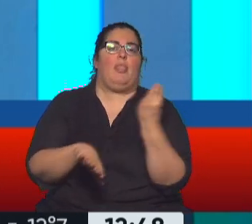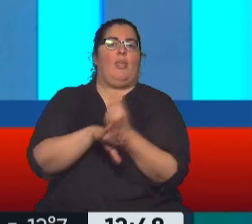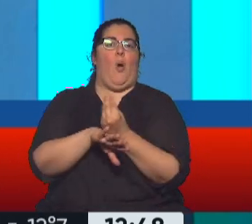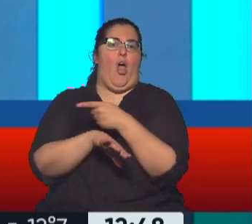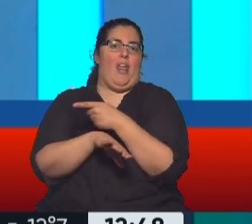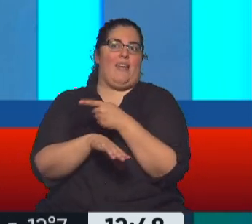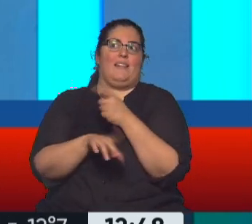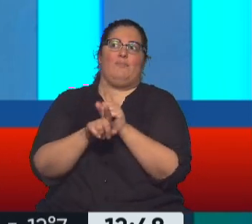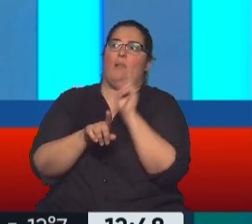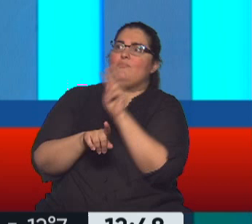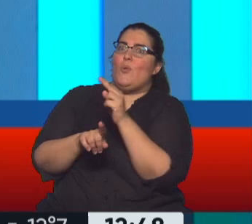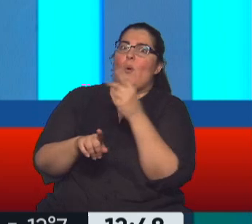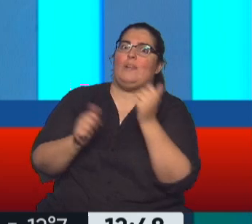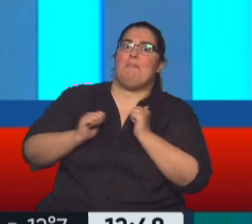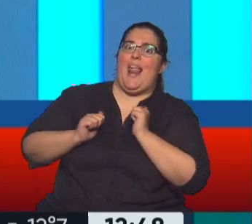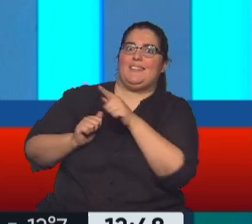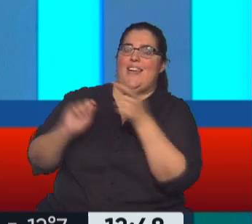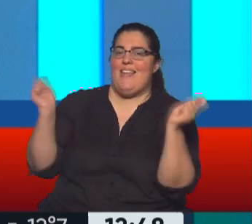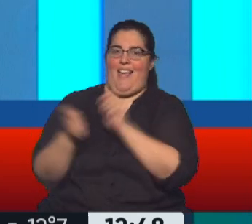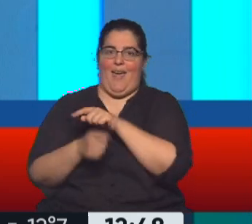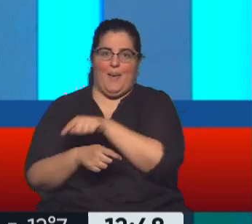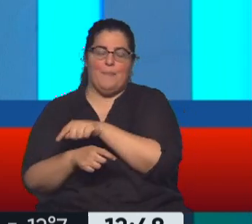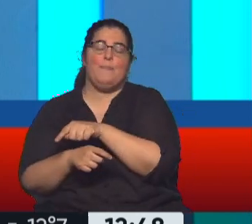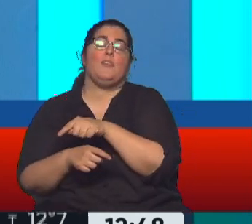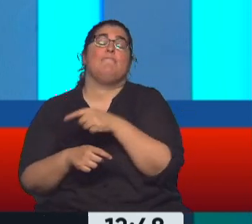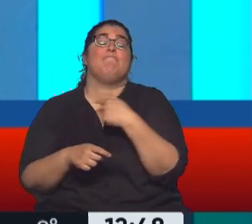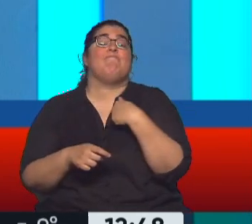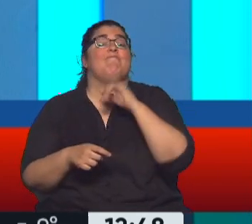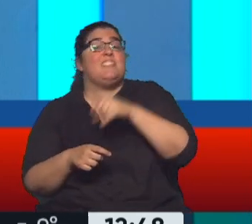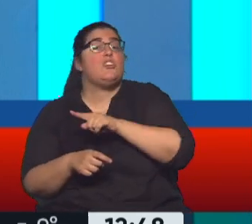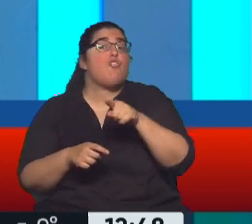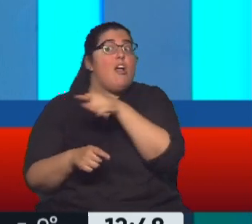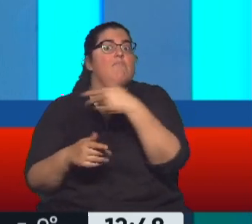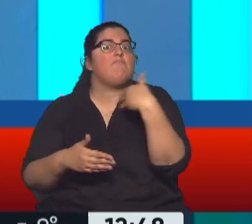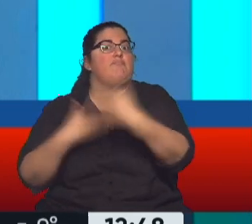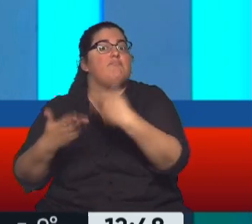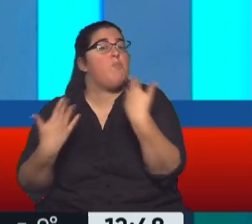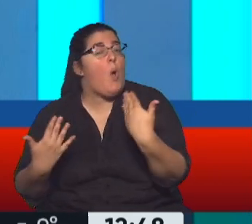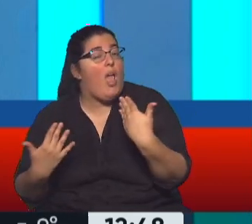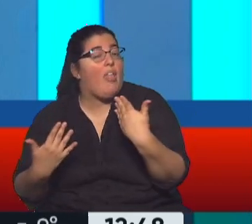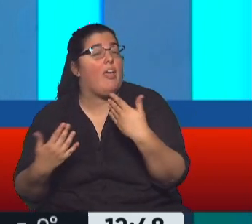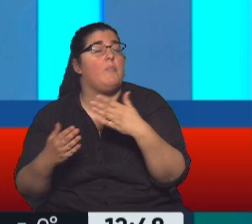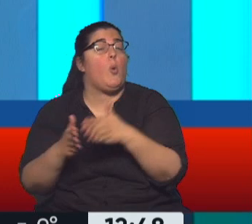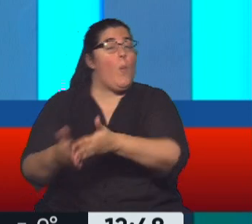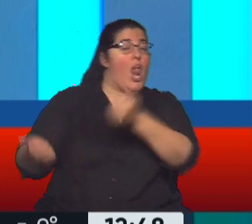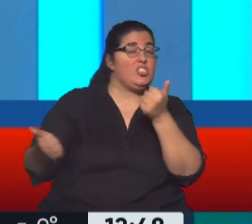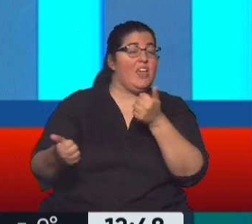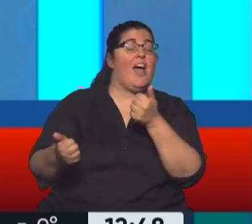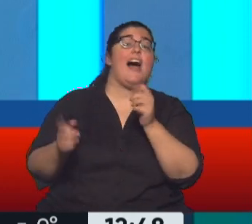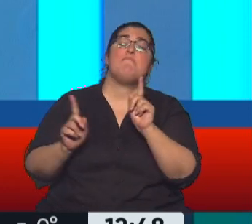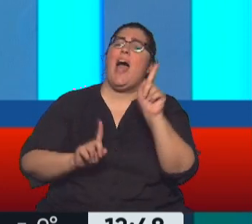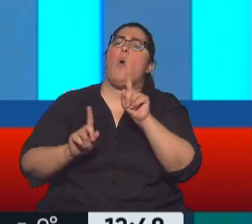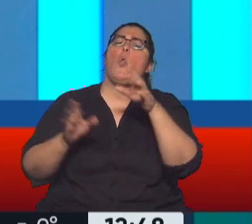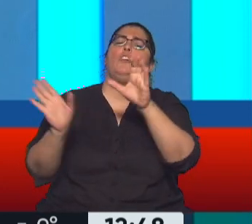capacidad y si va a tener la gobernabilidad para poder llevarla adelante con toda la velocidad que ciertos sectores, por lo menos, tal vez no